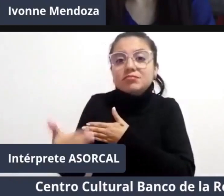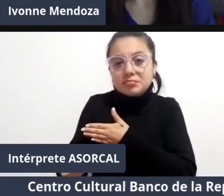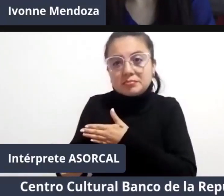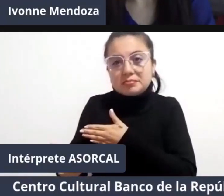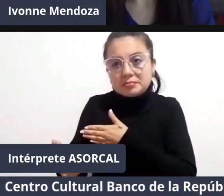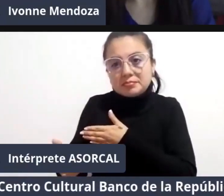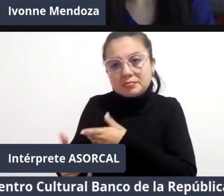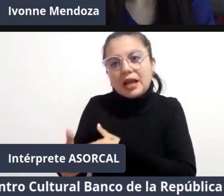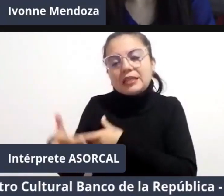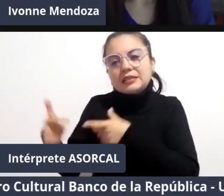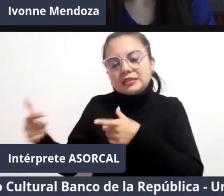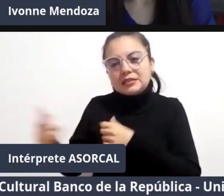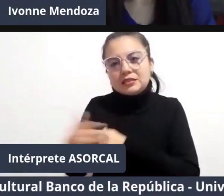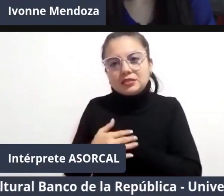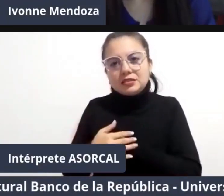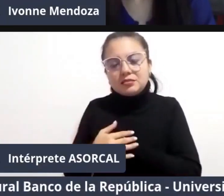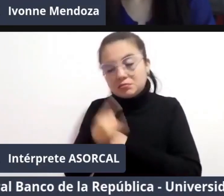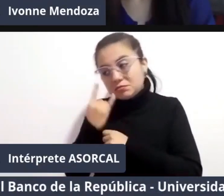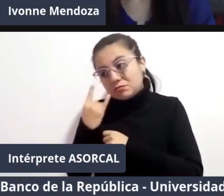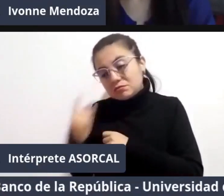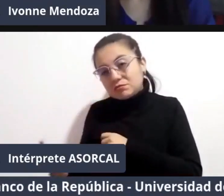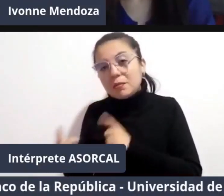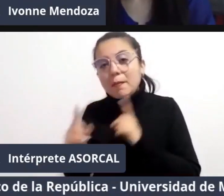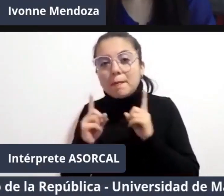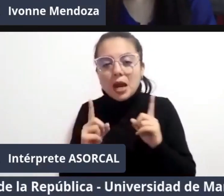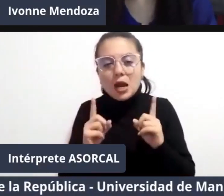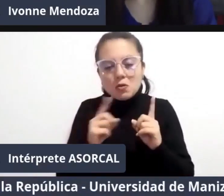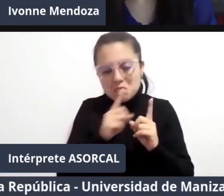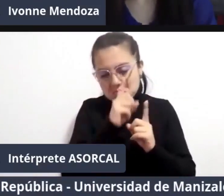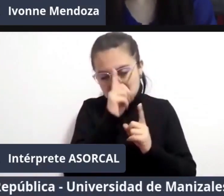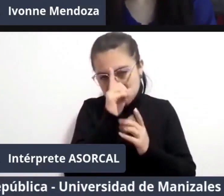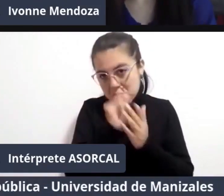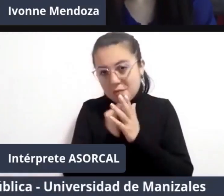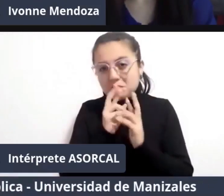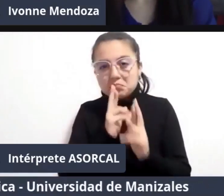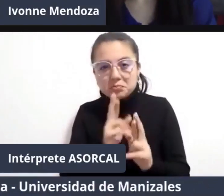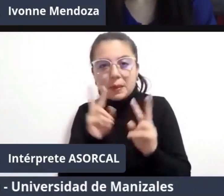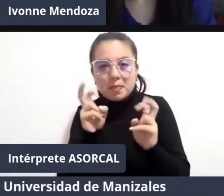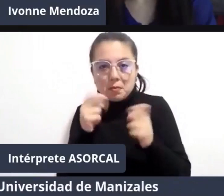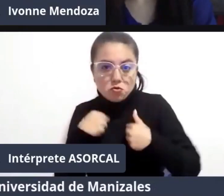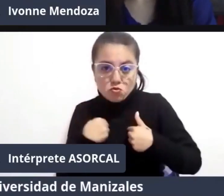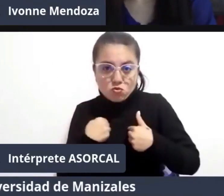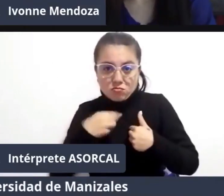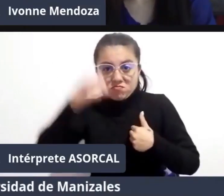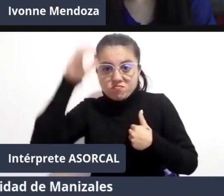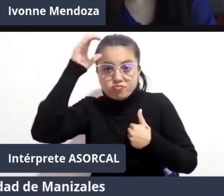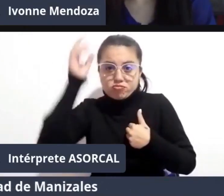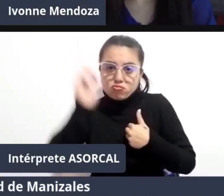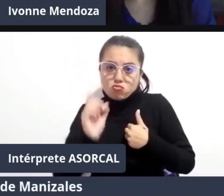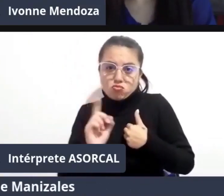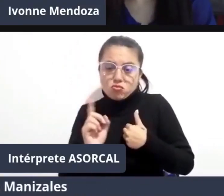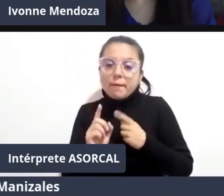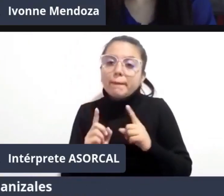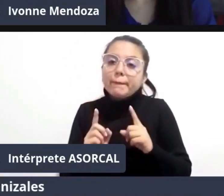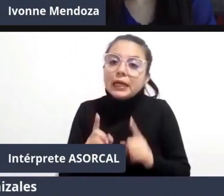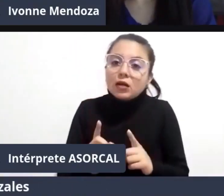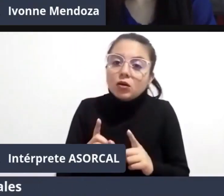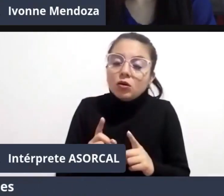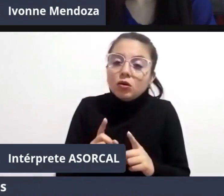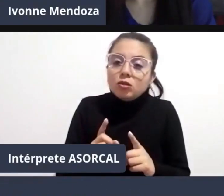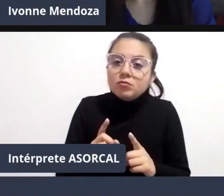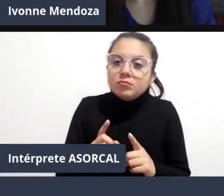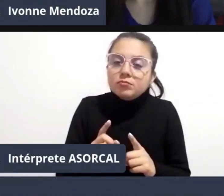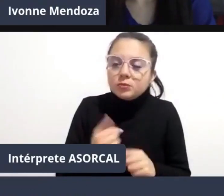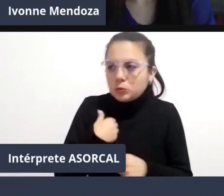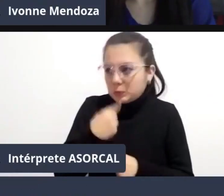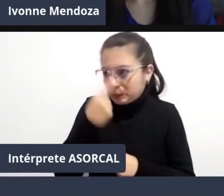Aventuro una respuesta en un tema que no domino, que la ausencia de espacios